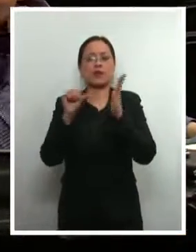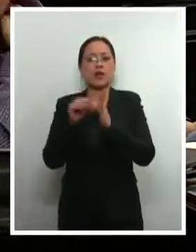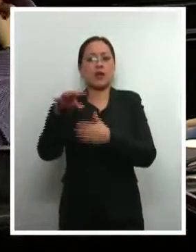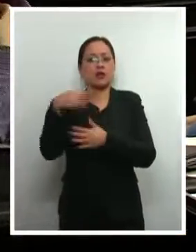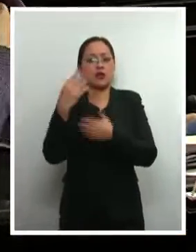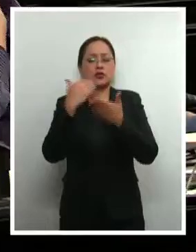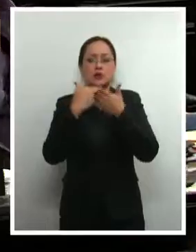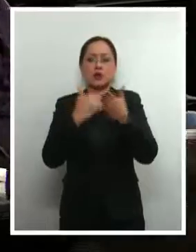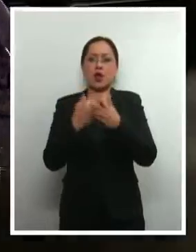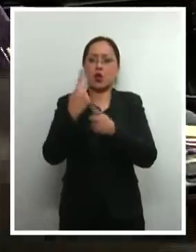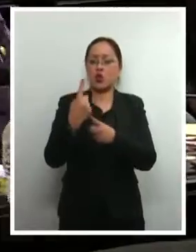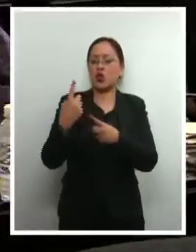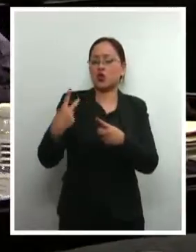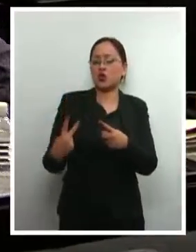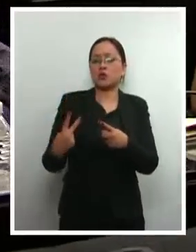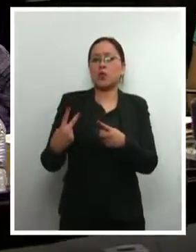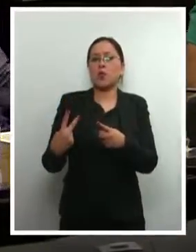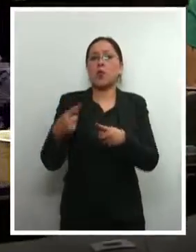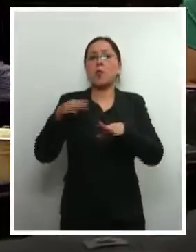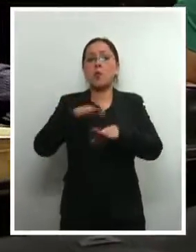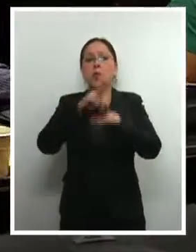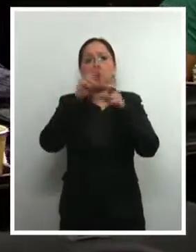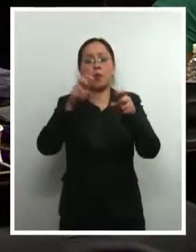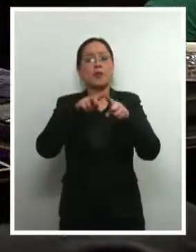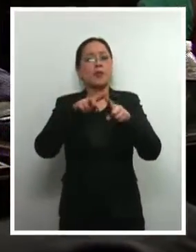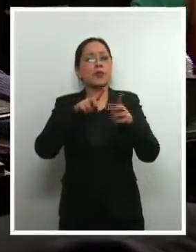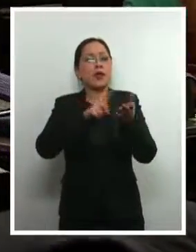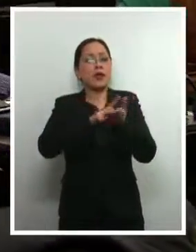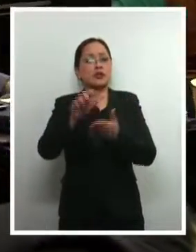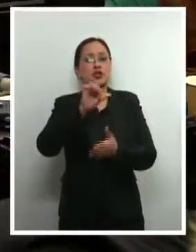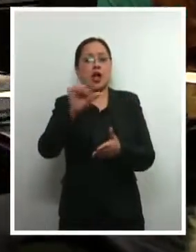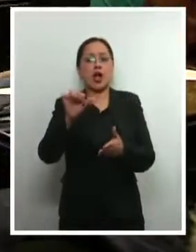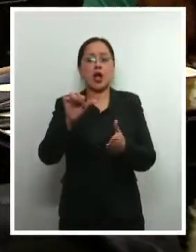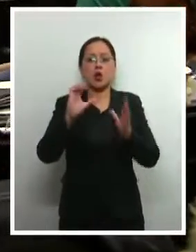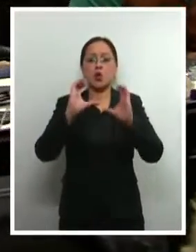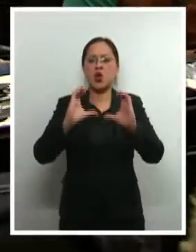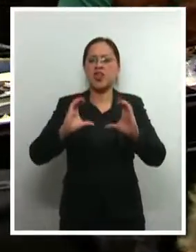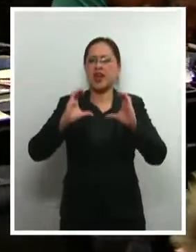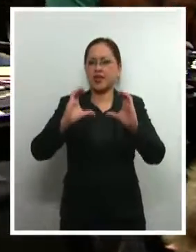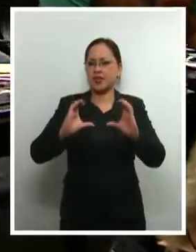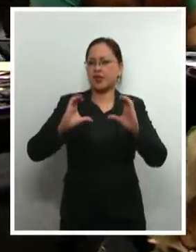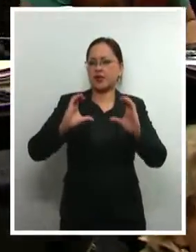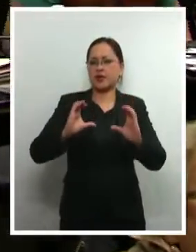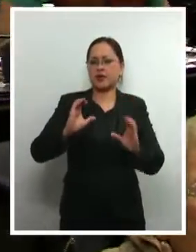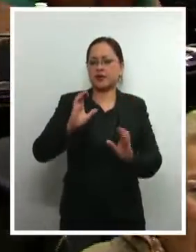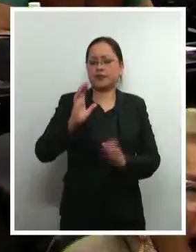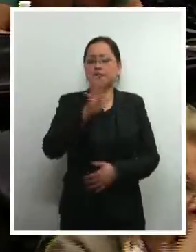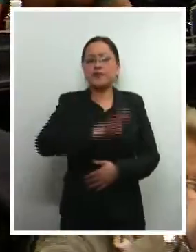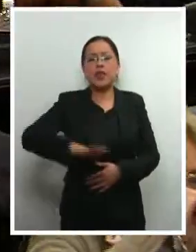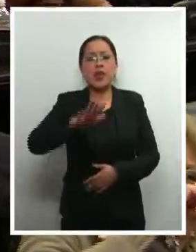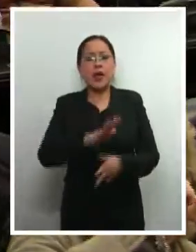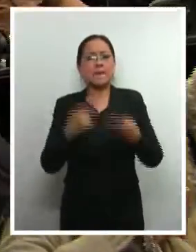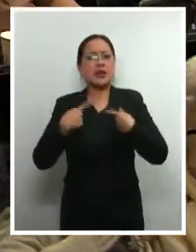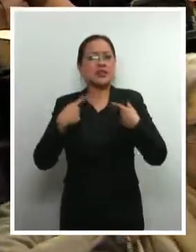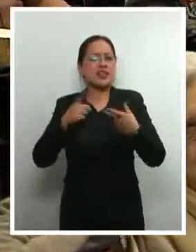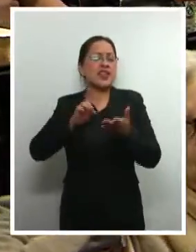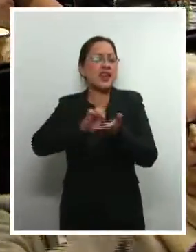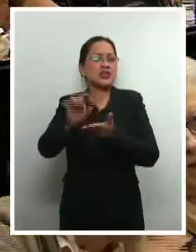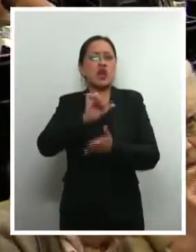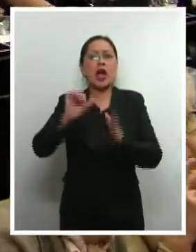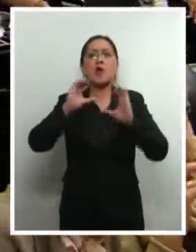en sus numerales 1 y 2, donde habla sobre el derecho al cuidado. Menciona que toda persona tiene derecho al